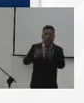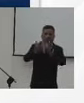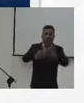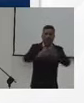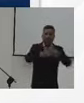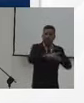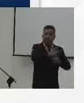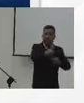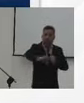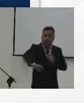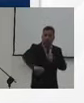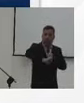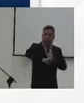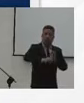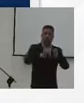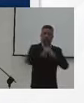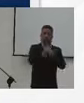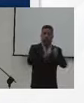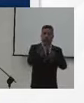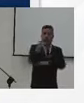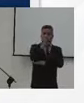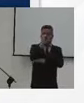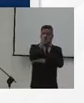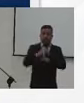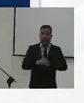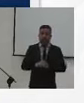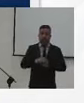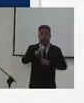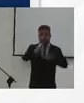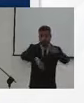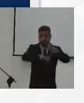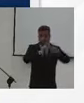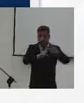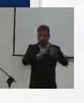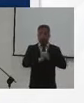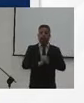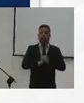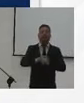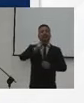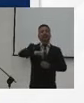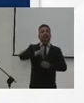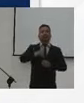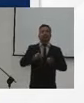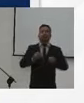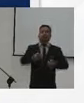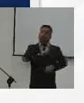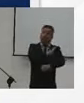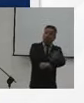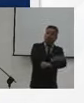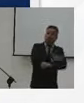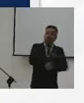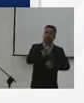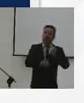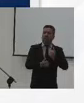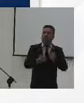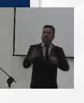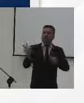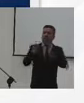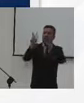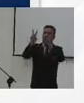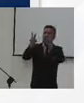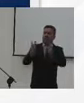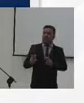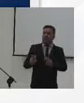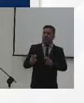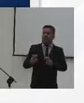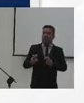económicos para las empresas que apoyen el deporte en Colombia. Segundo, necesitamos fortalecer todo lo